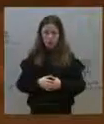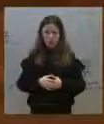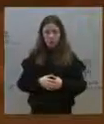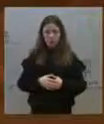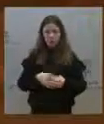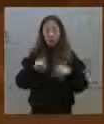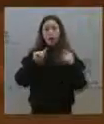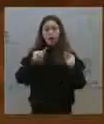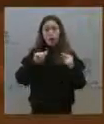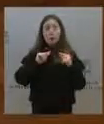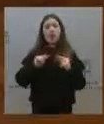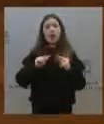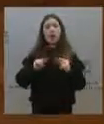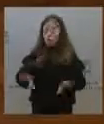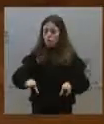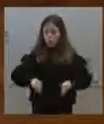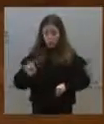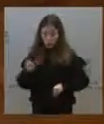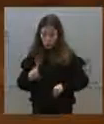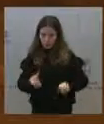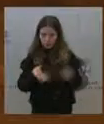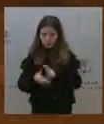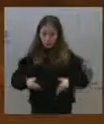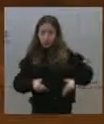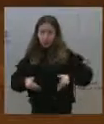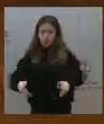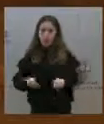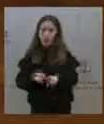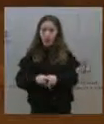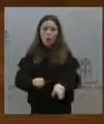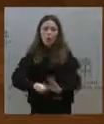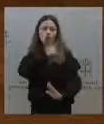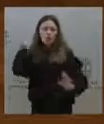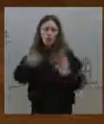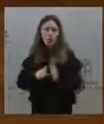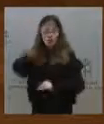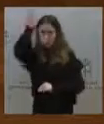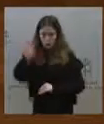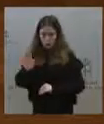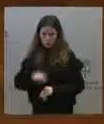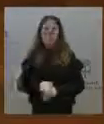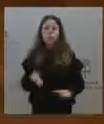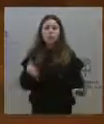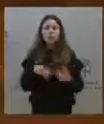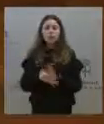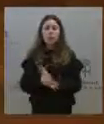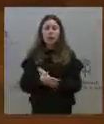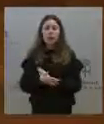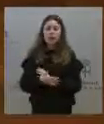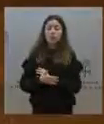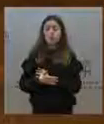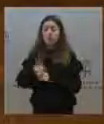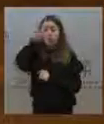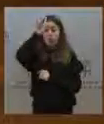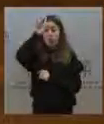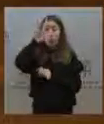camino seguro al totalitarismo. Lo llamativo para nosotros no es el planteamiento del presidente, lo llamativo es que el resto